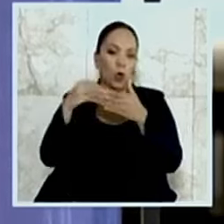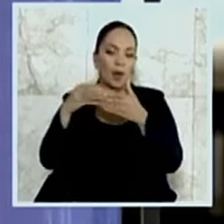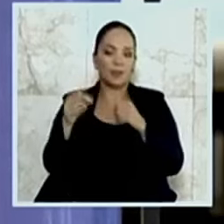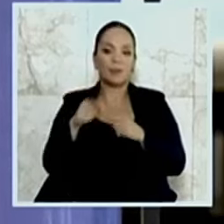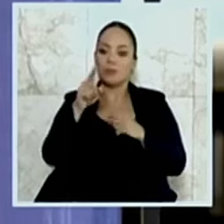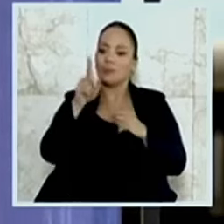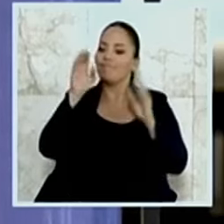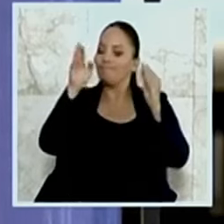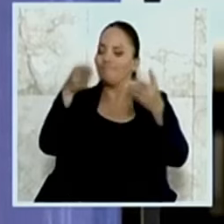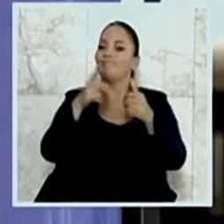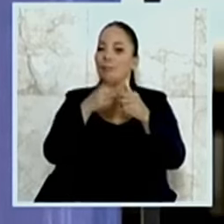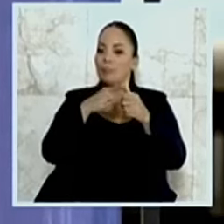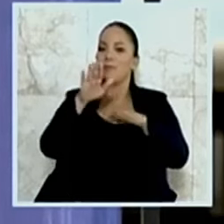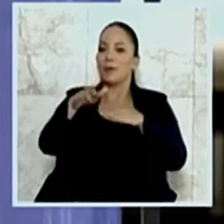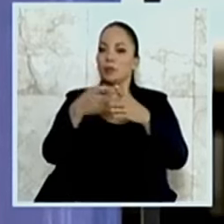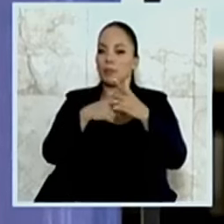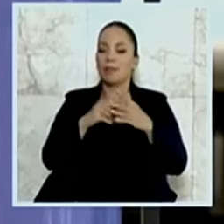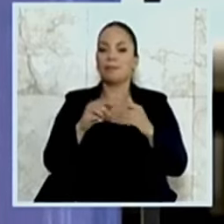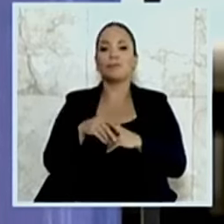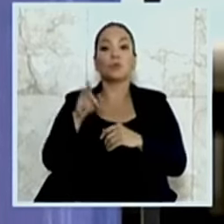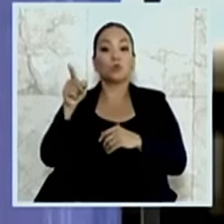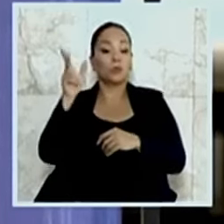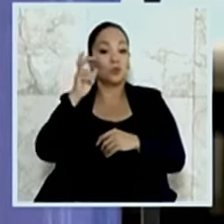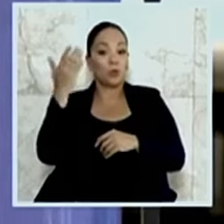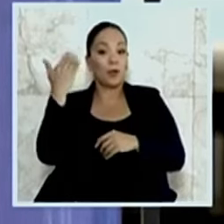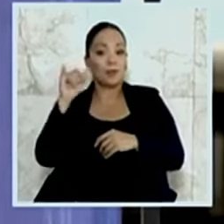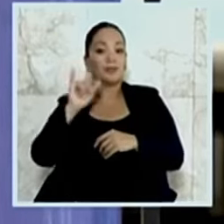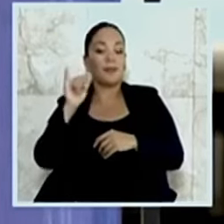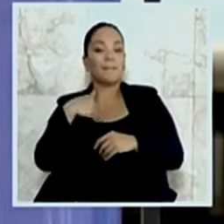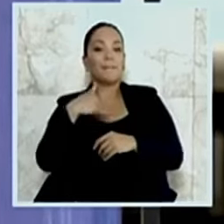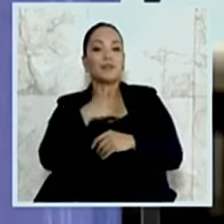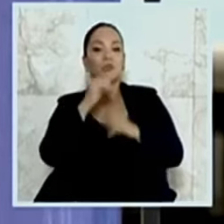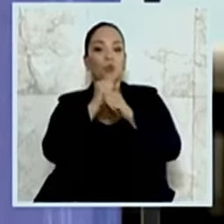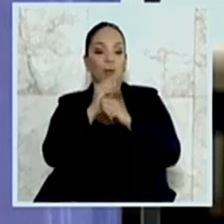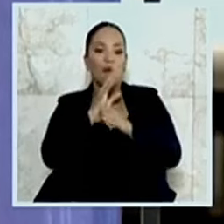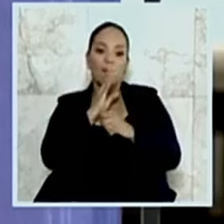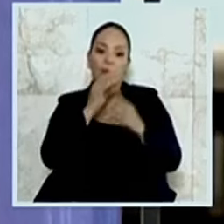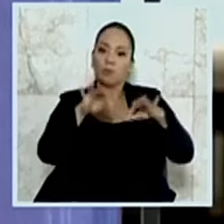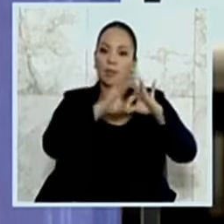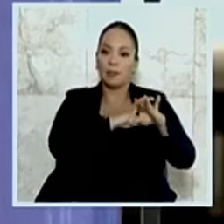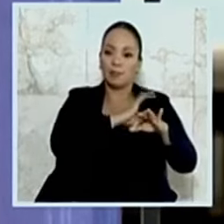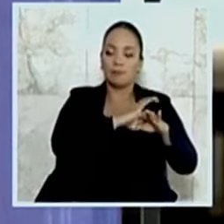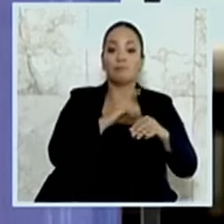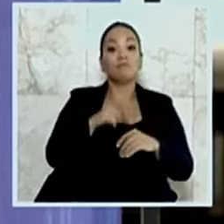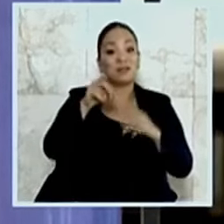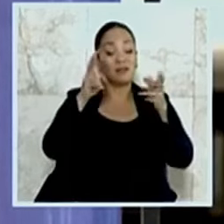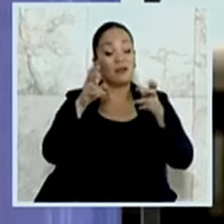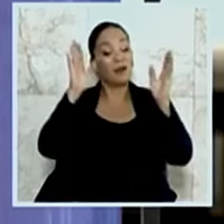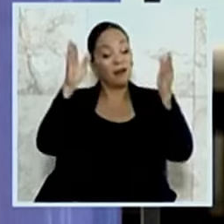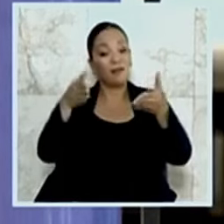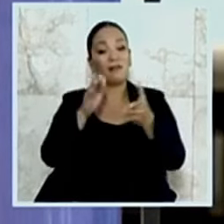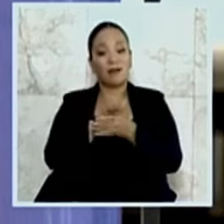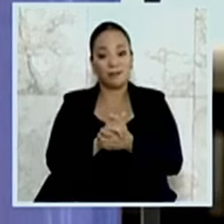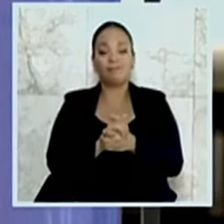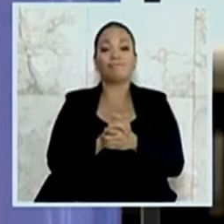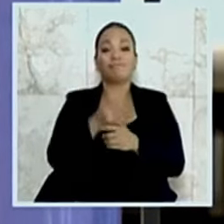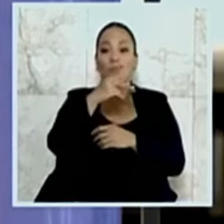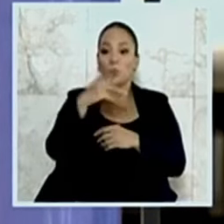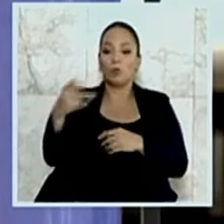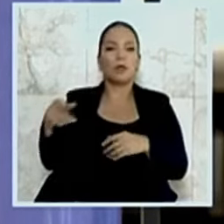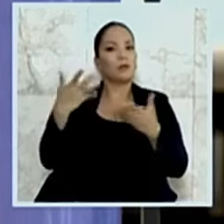La ruta 27 es una inversión de $500 millones, hay que entrarle, y eso sería un